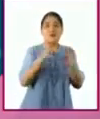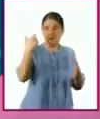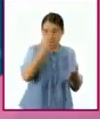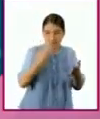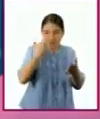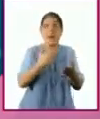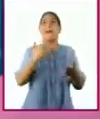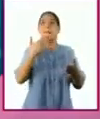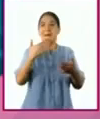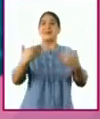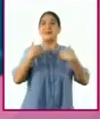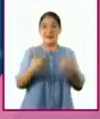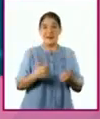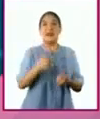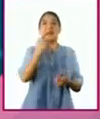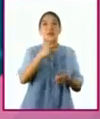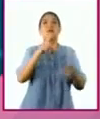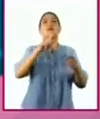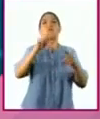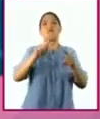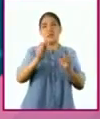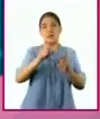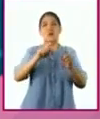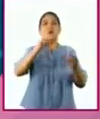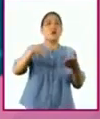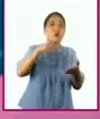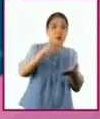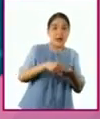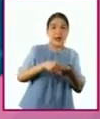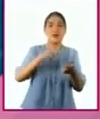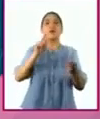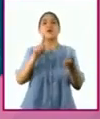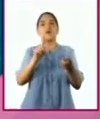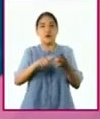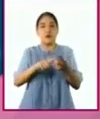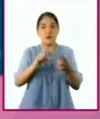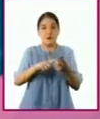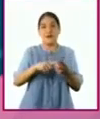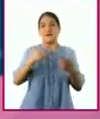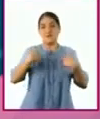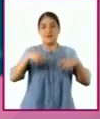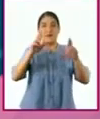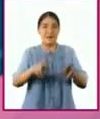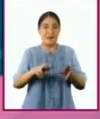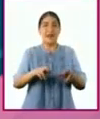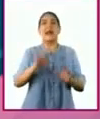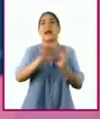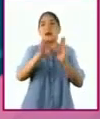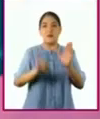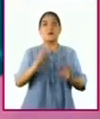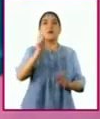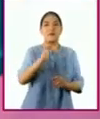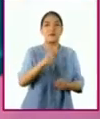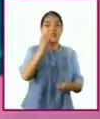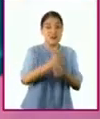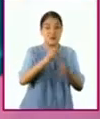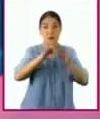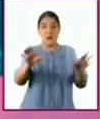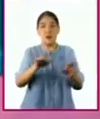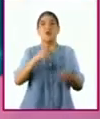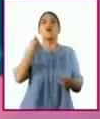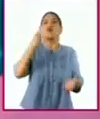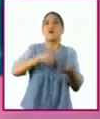por ejemplo, indica el lugar y el tema representados, es decir, la información que contiene sobre dicho